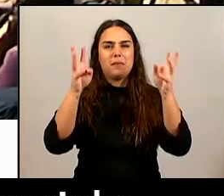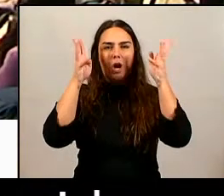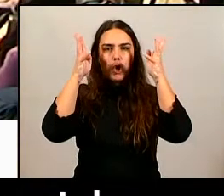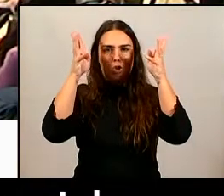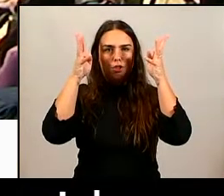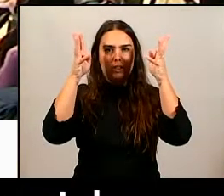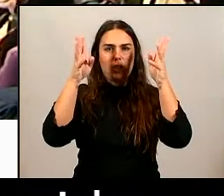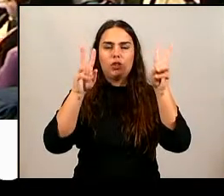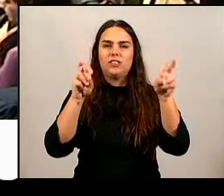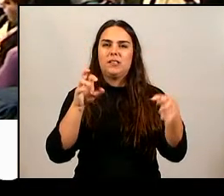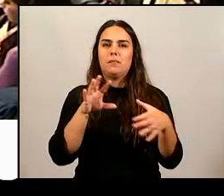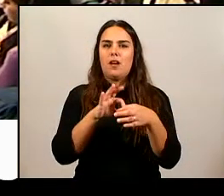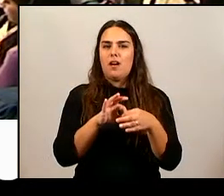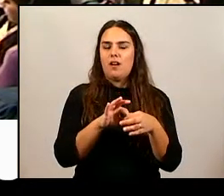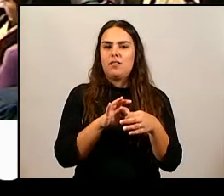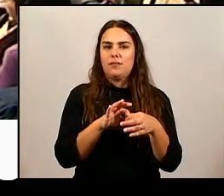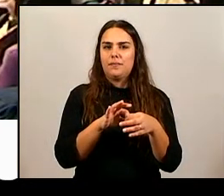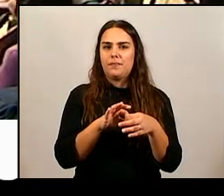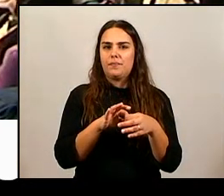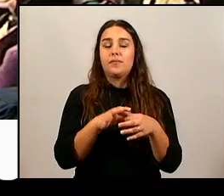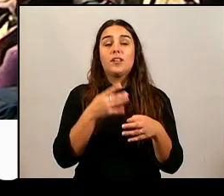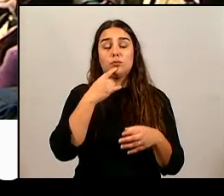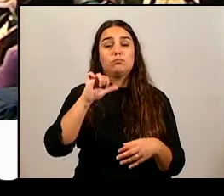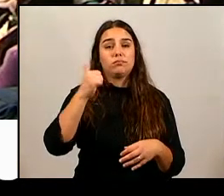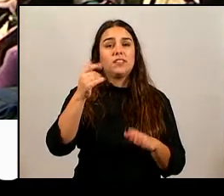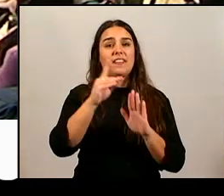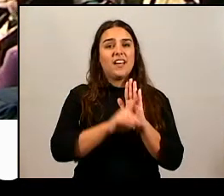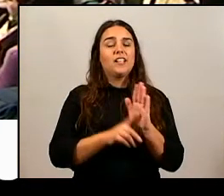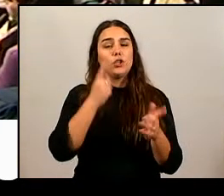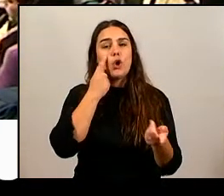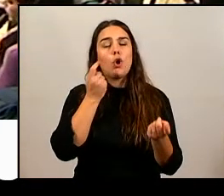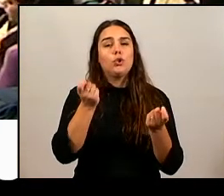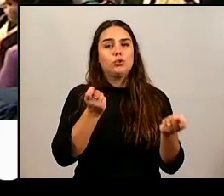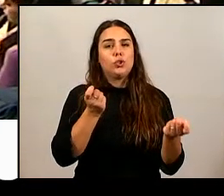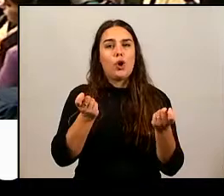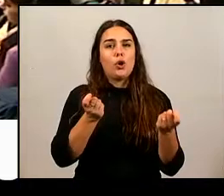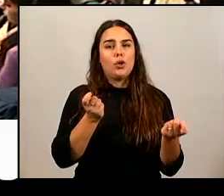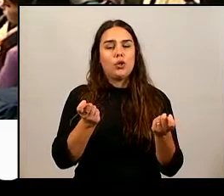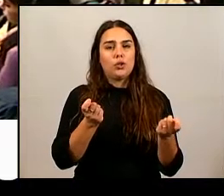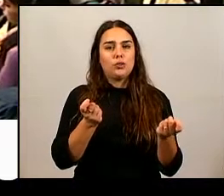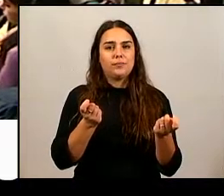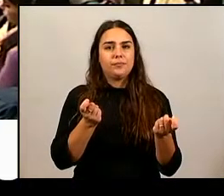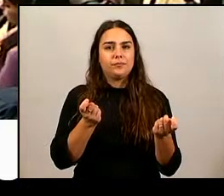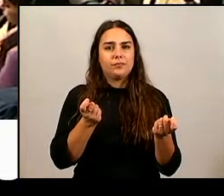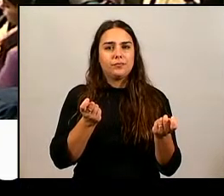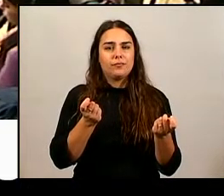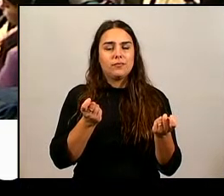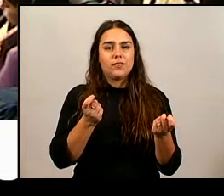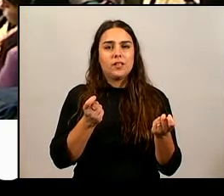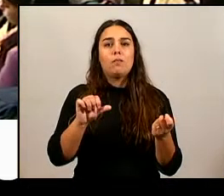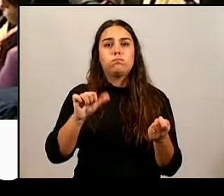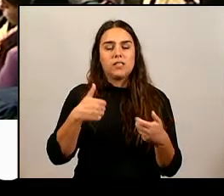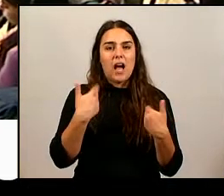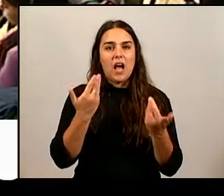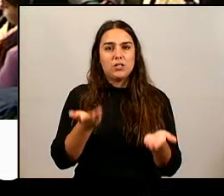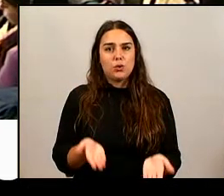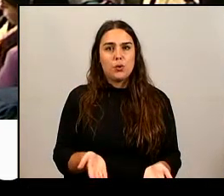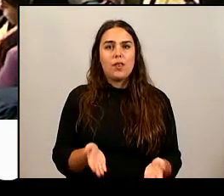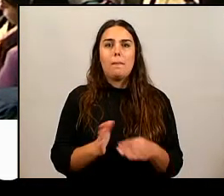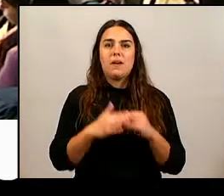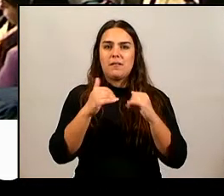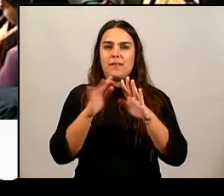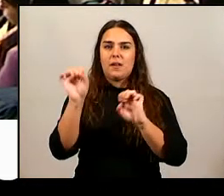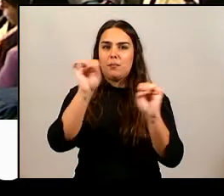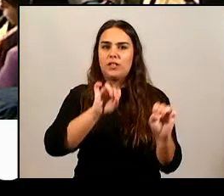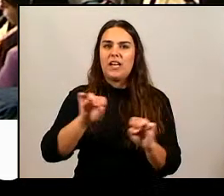Respecto al servicio, se da luz verde al decreto que regula la concesión de ayudas de vivienda protegida, si